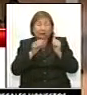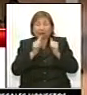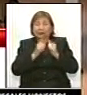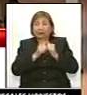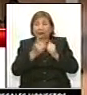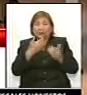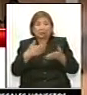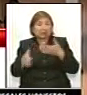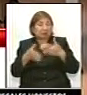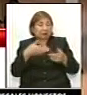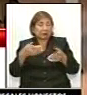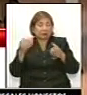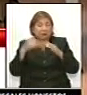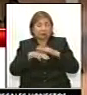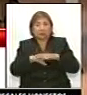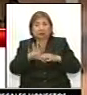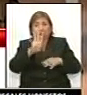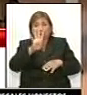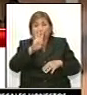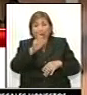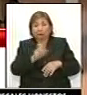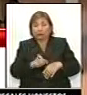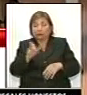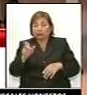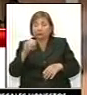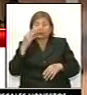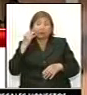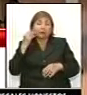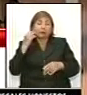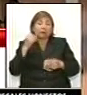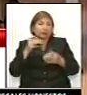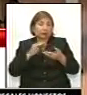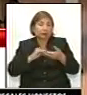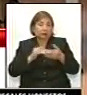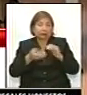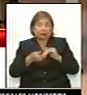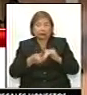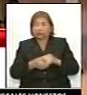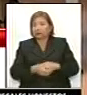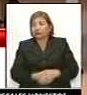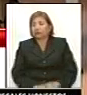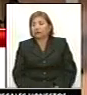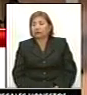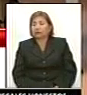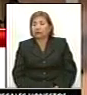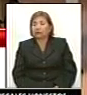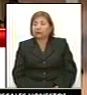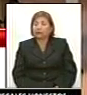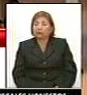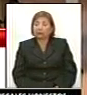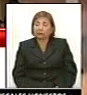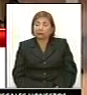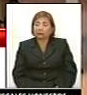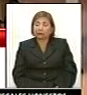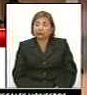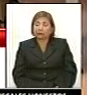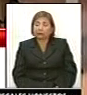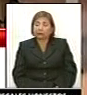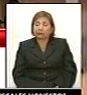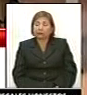como cualquiera, pero que ingresaban 4 personas a hacer su experiencia comunitaria. Entonces,